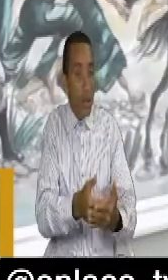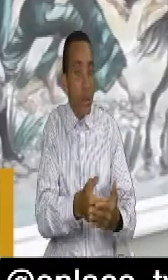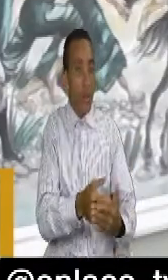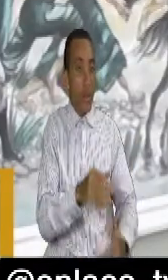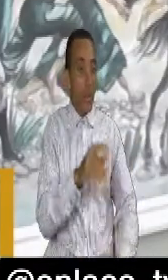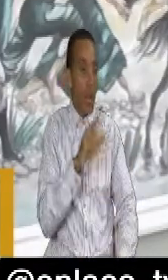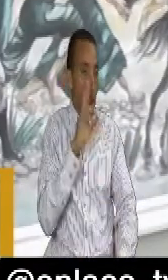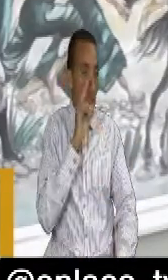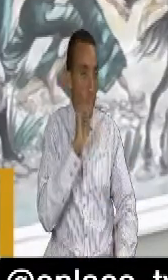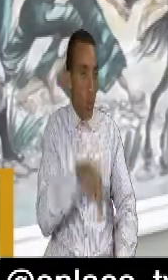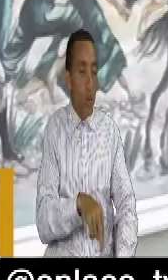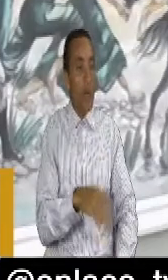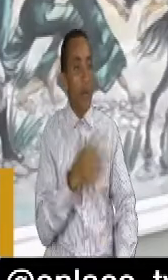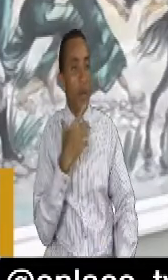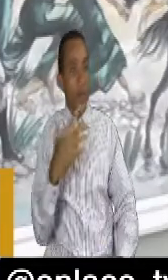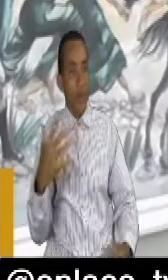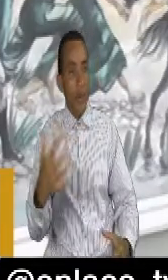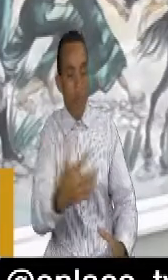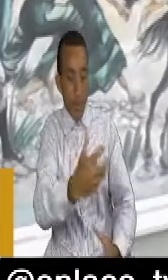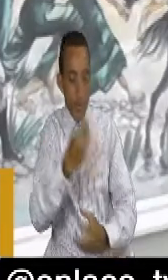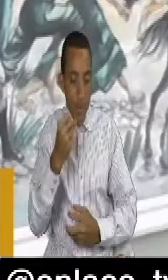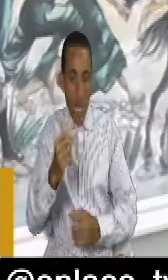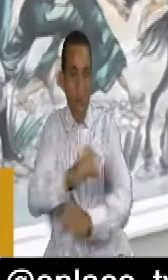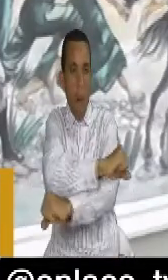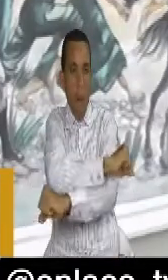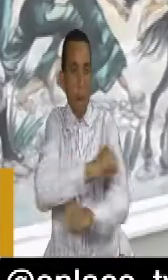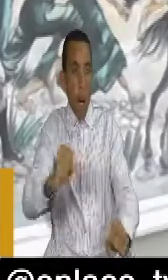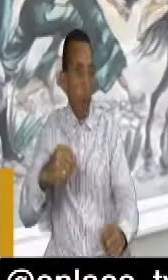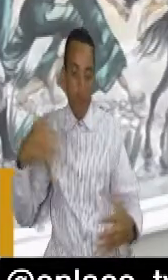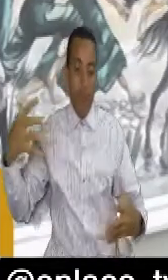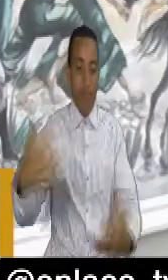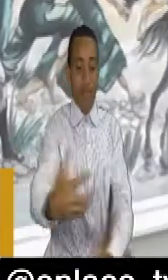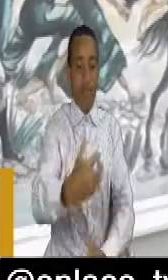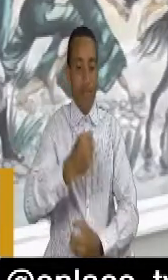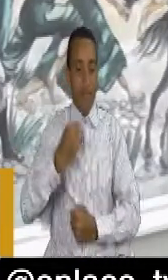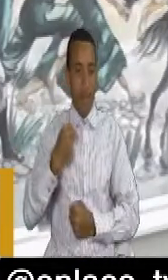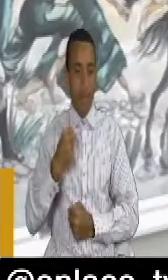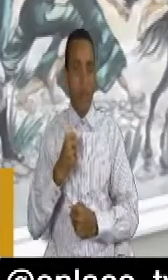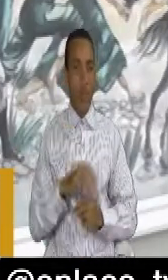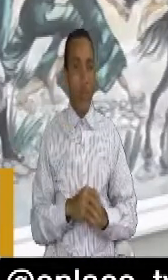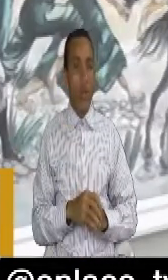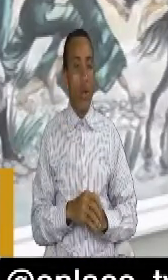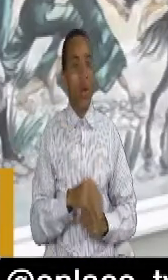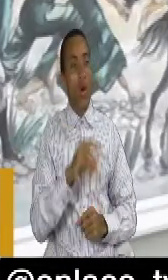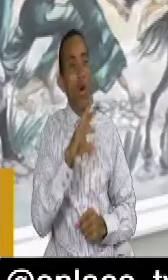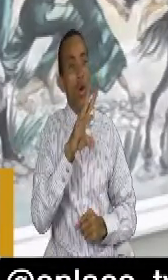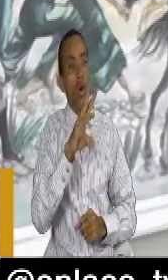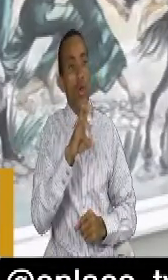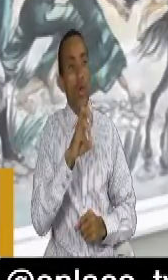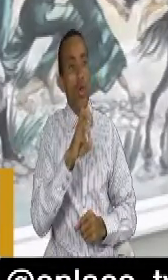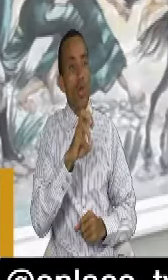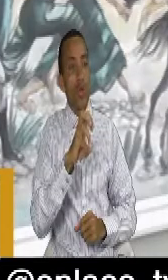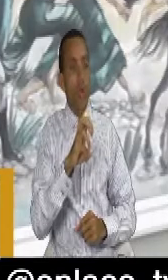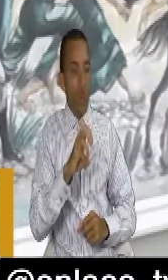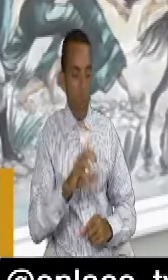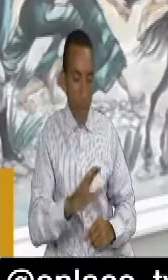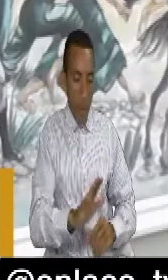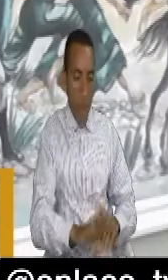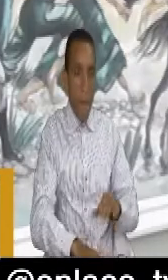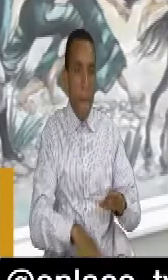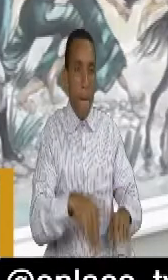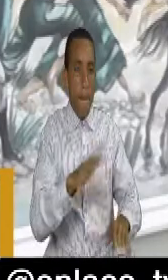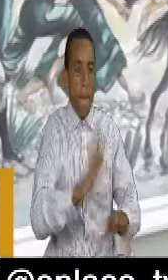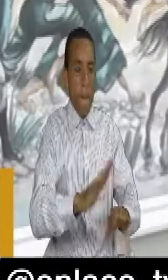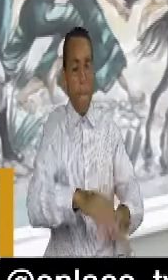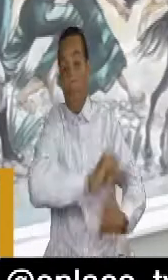aproximadamente 400 kilogramos de explosivos, 32 artefactos improvisados, 8 minas antipersona, 7